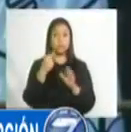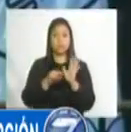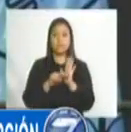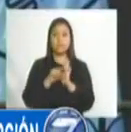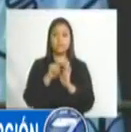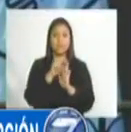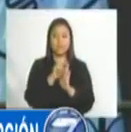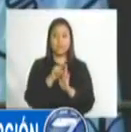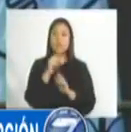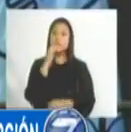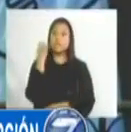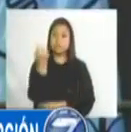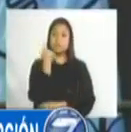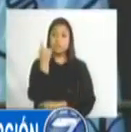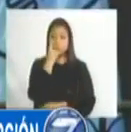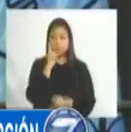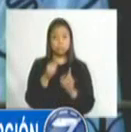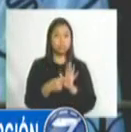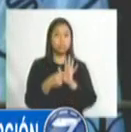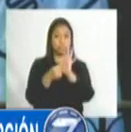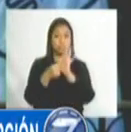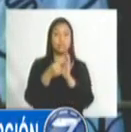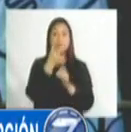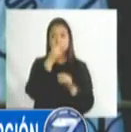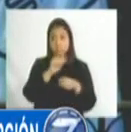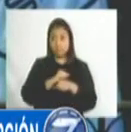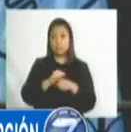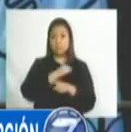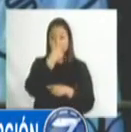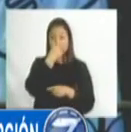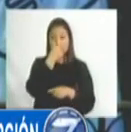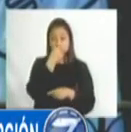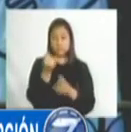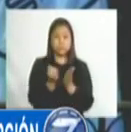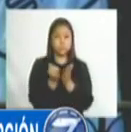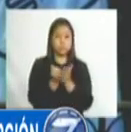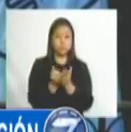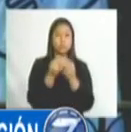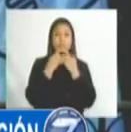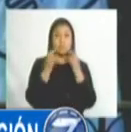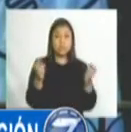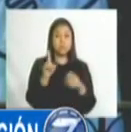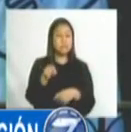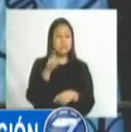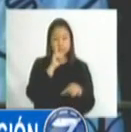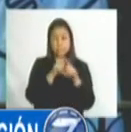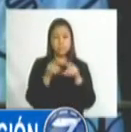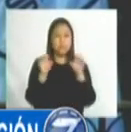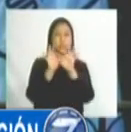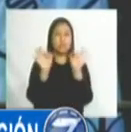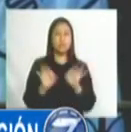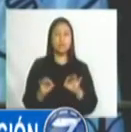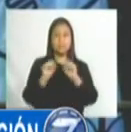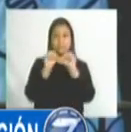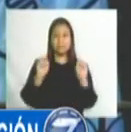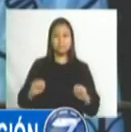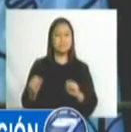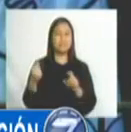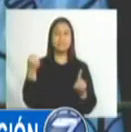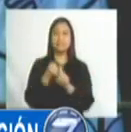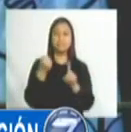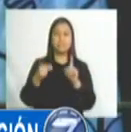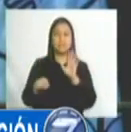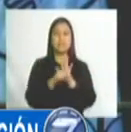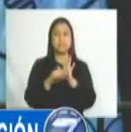mencionar que las prácticas de corrupción en las instituciones públicas son un fenómeno que de manera sistemática impacta negativamente en el